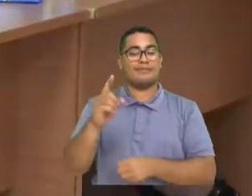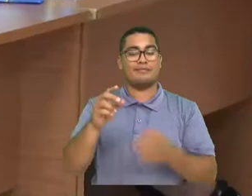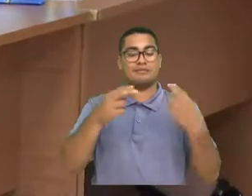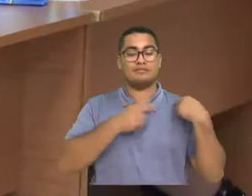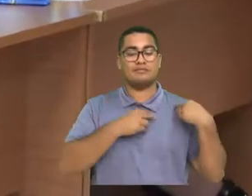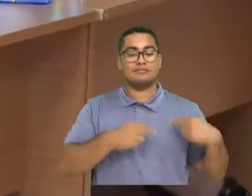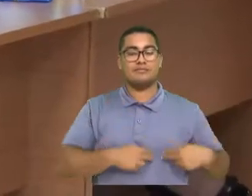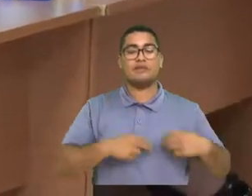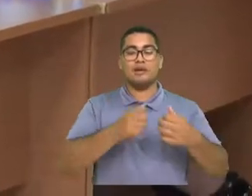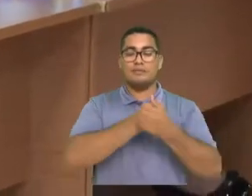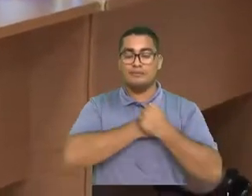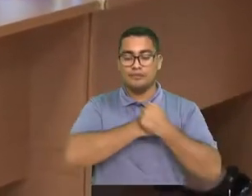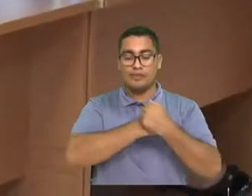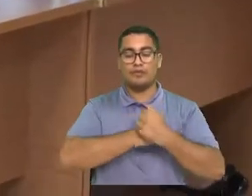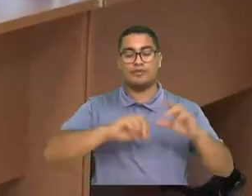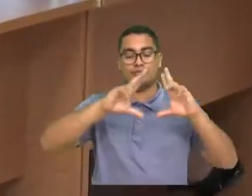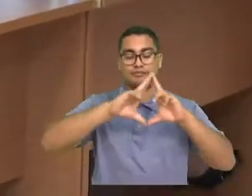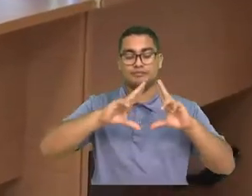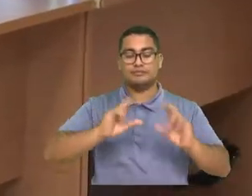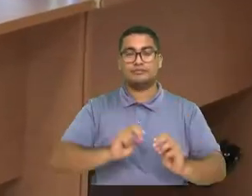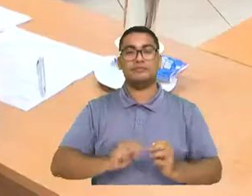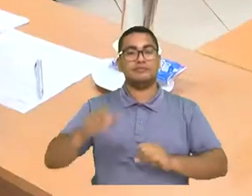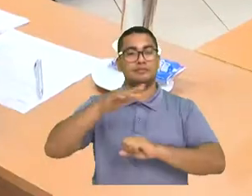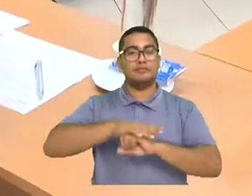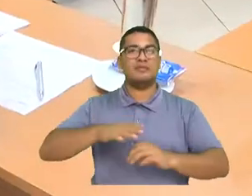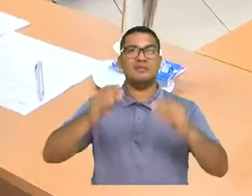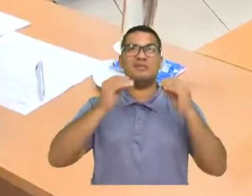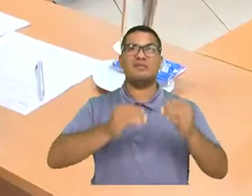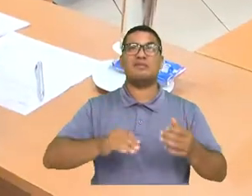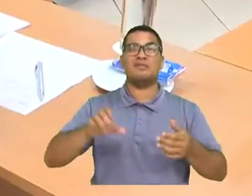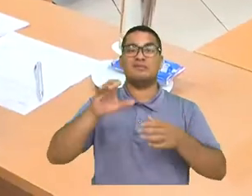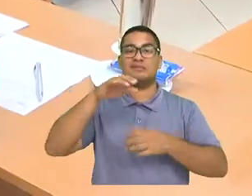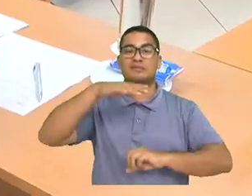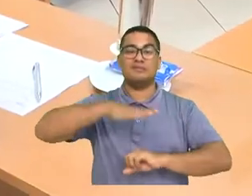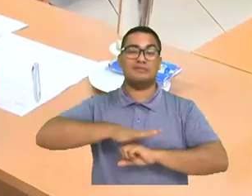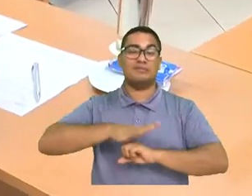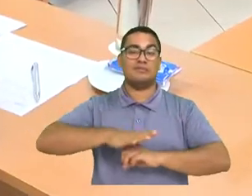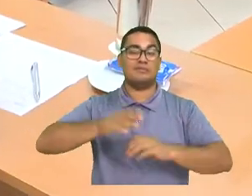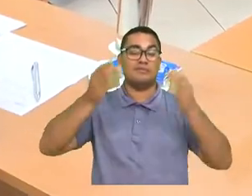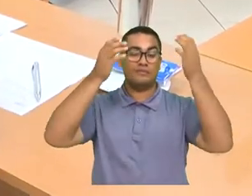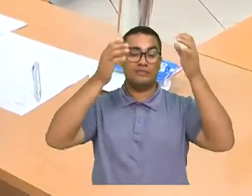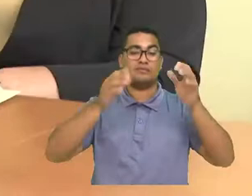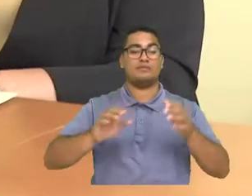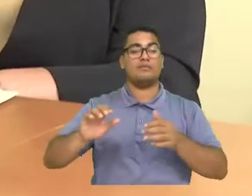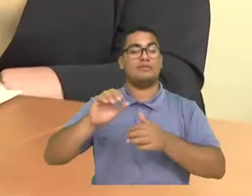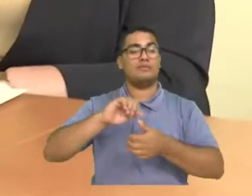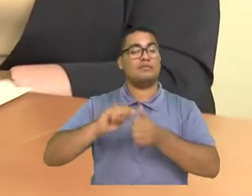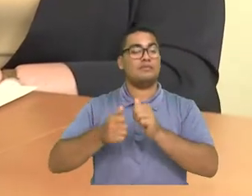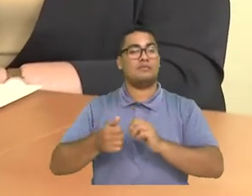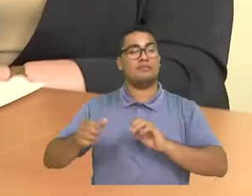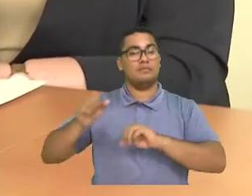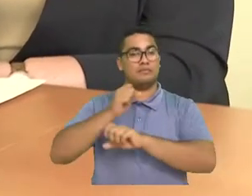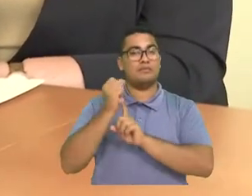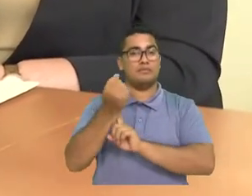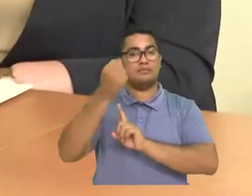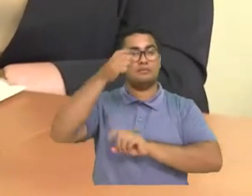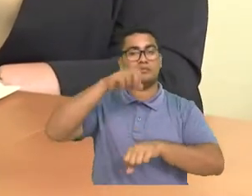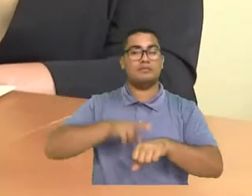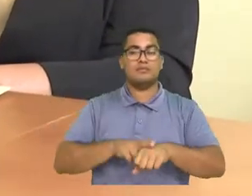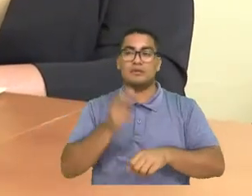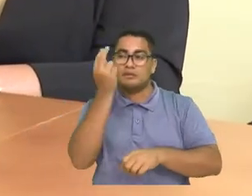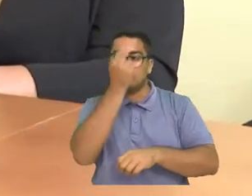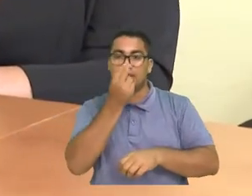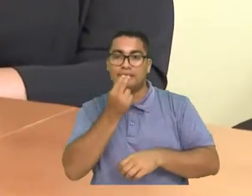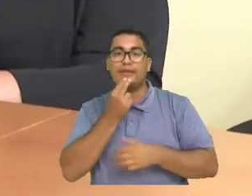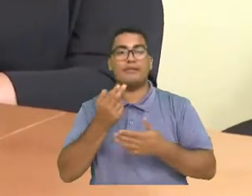humanos y amor a la patria. La Comisión de Educación, Cultura, Deportes y Medios de Comunicación de la Asamblea Nacional continuó el proceso de